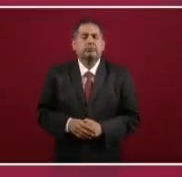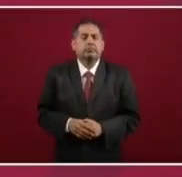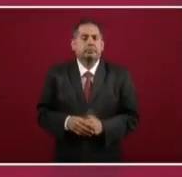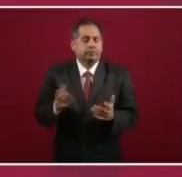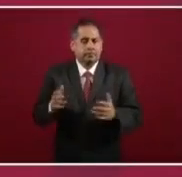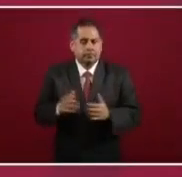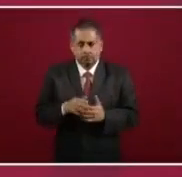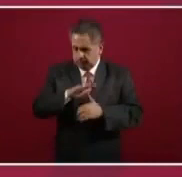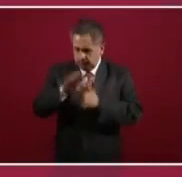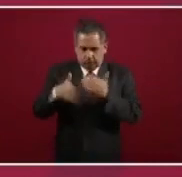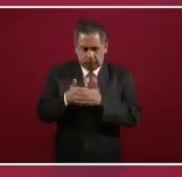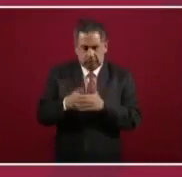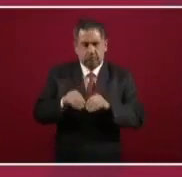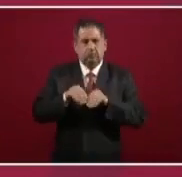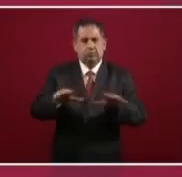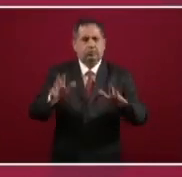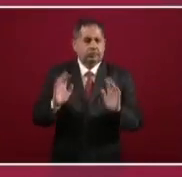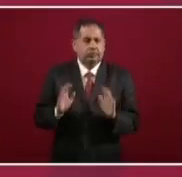todo